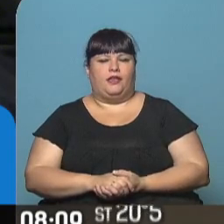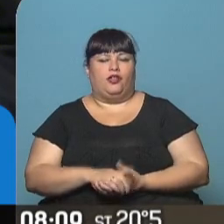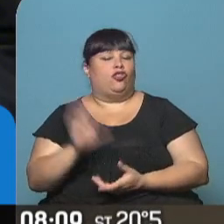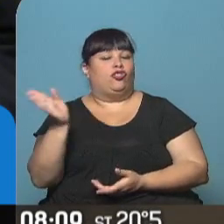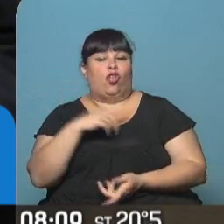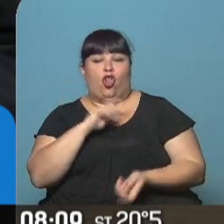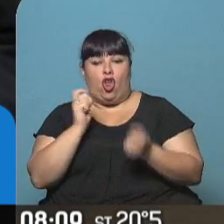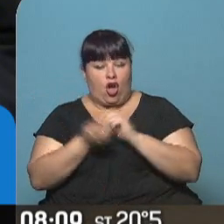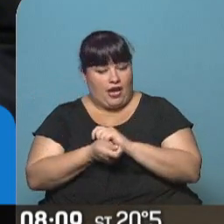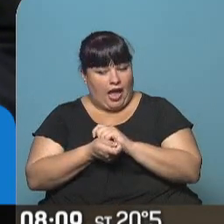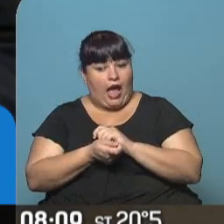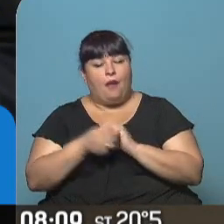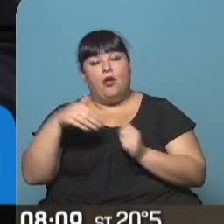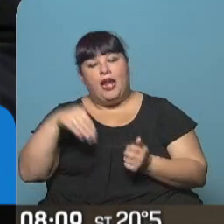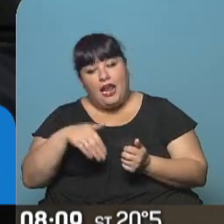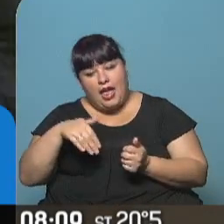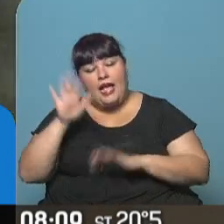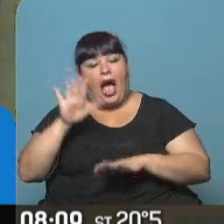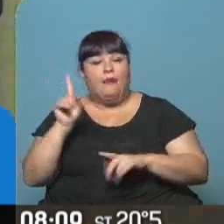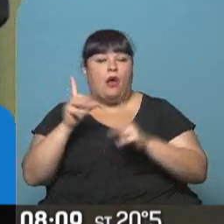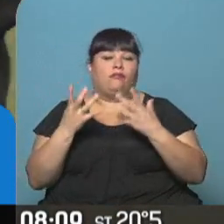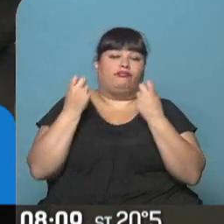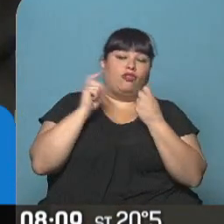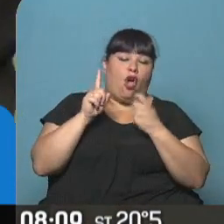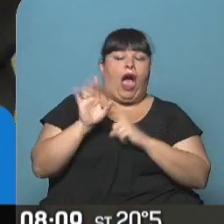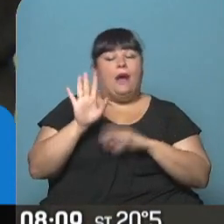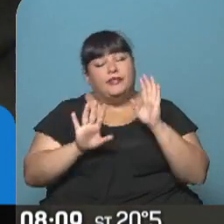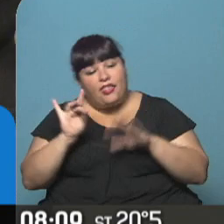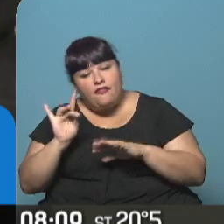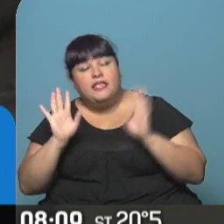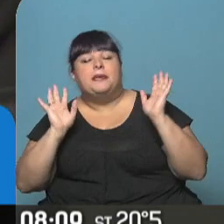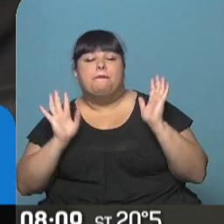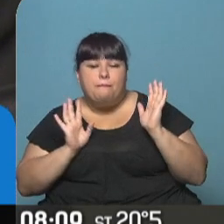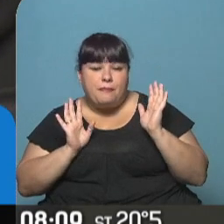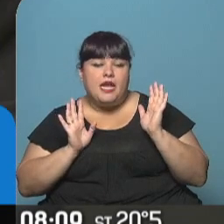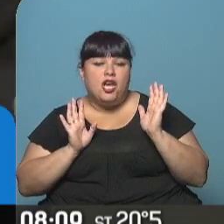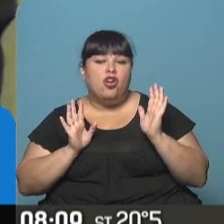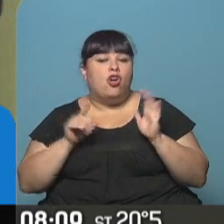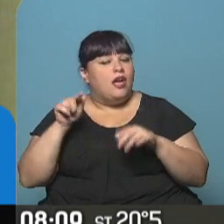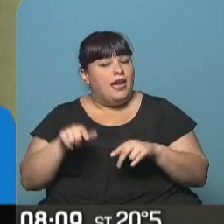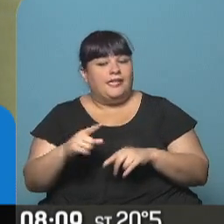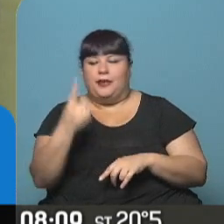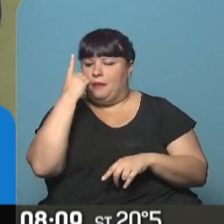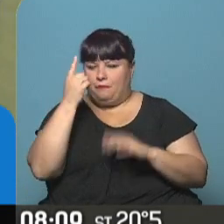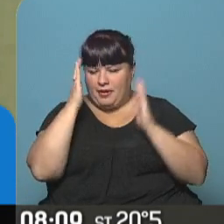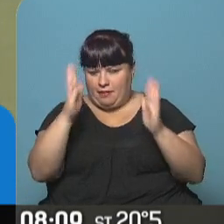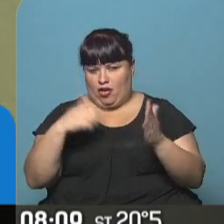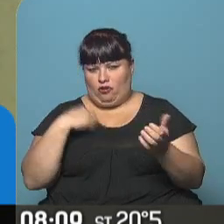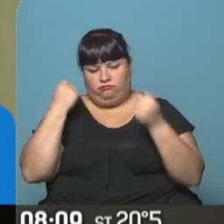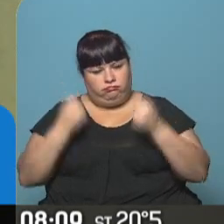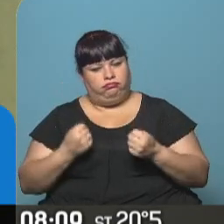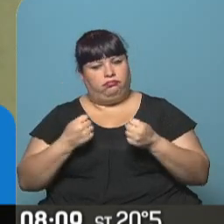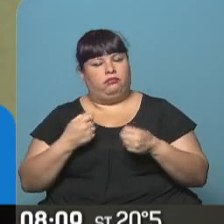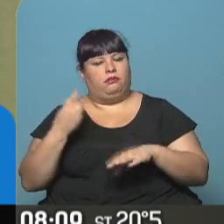conversión, es lenta, a veces hay resistencias, a veces cuesta, pero esto es lo primero que nos hemos propuesto